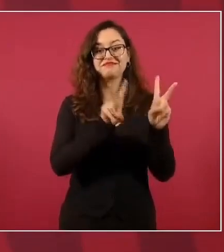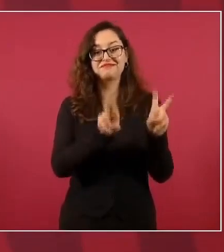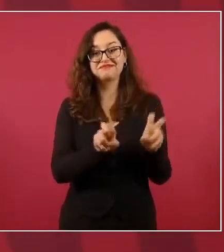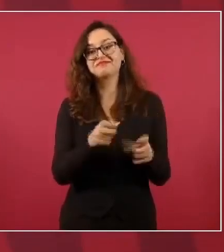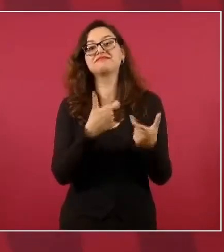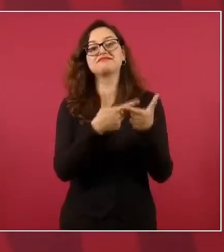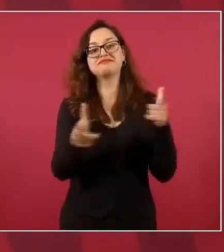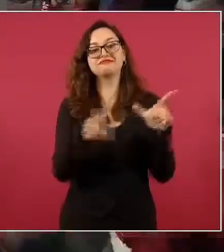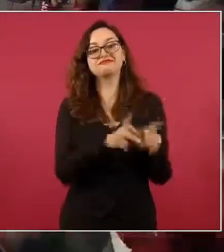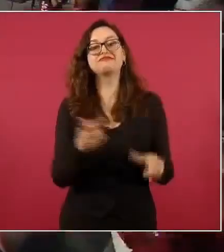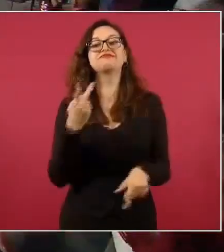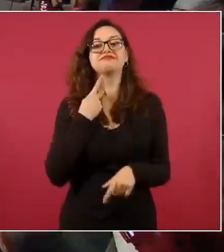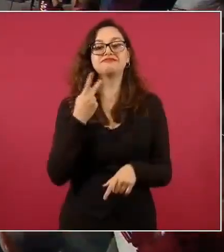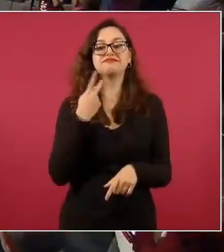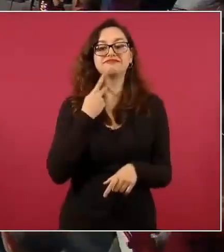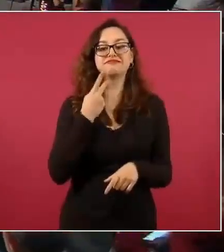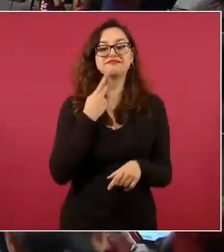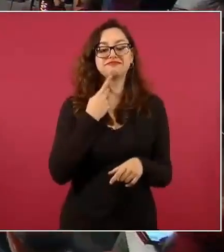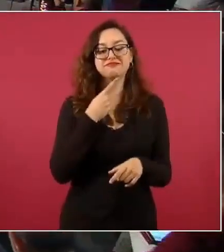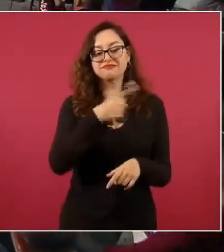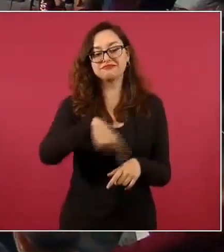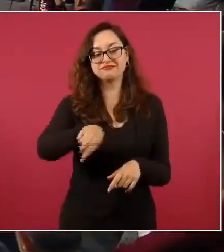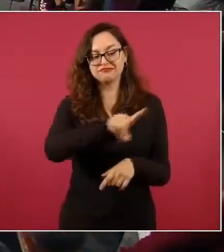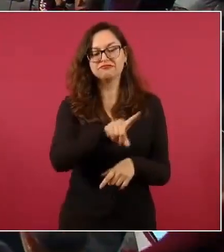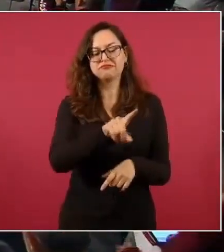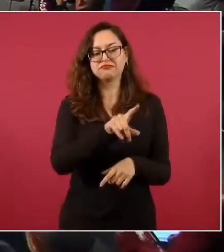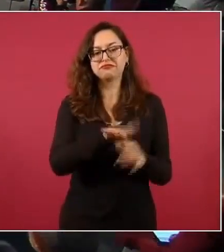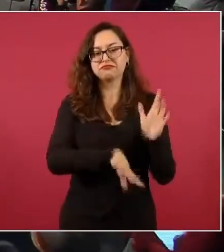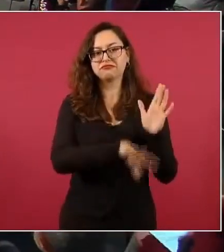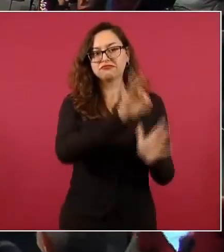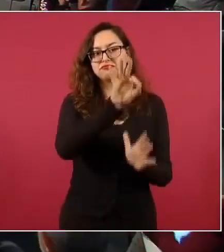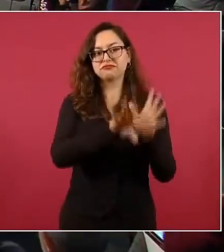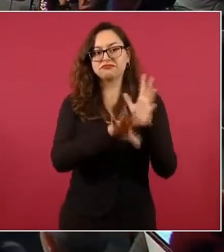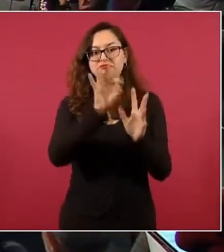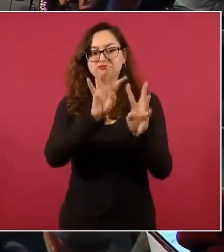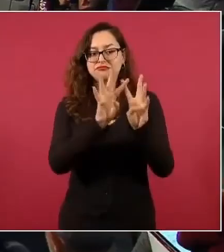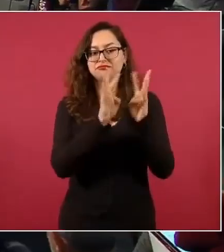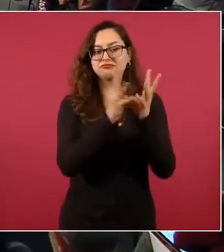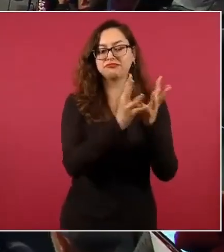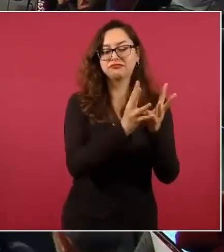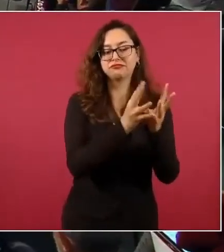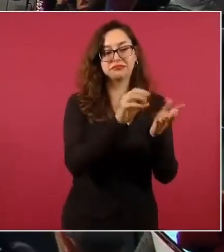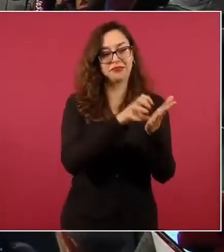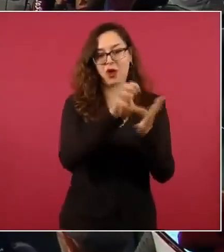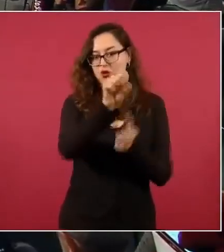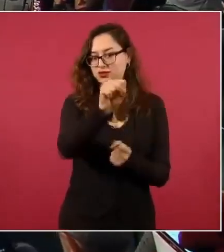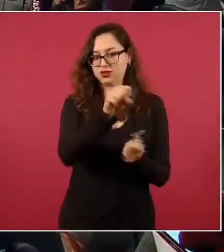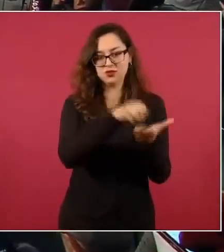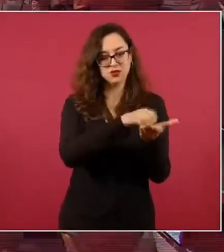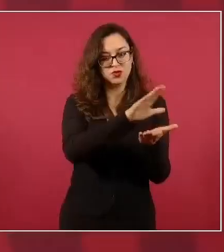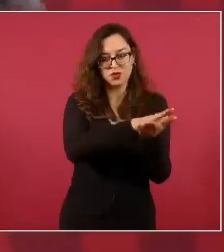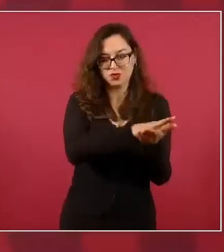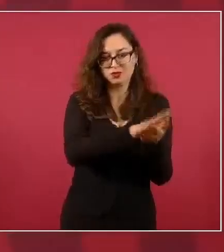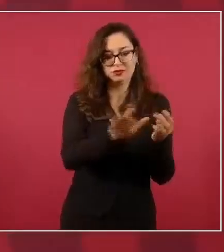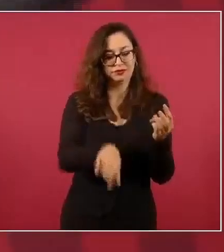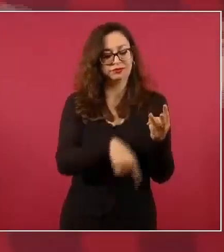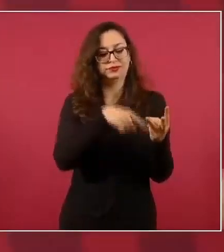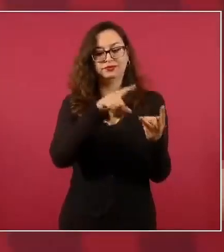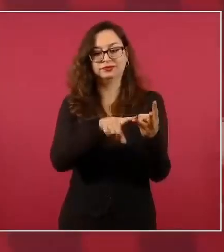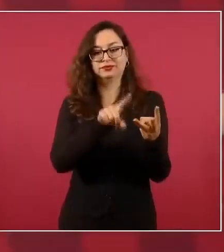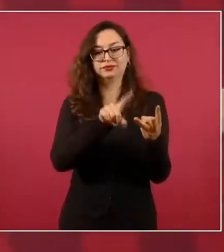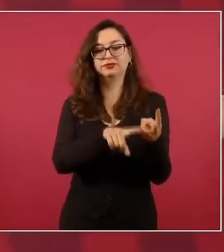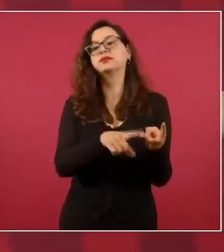arriba, los que deciden. Ahí está en la Constitución el que deben de